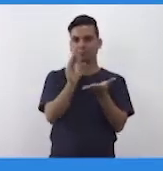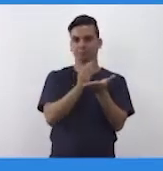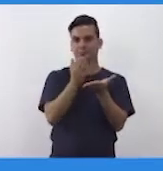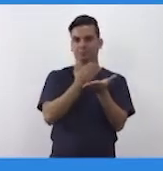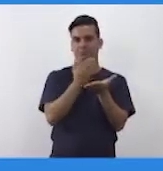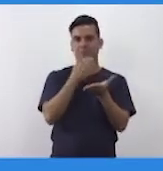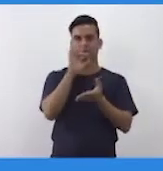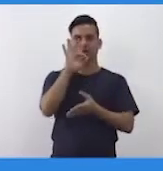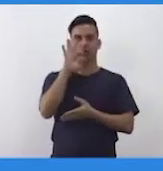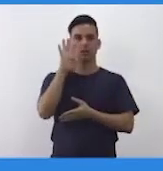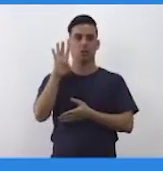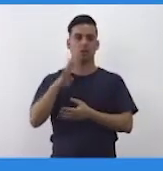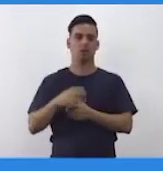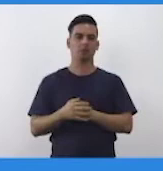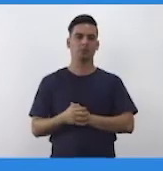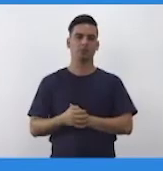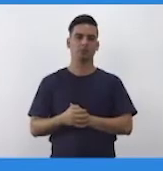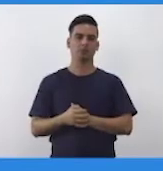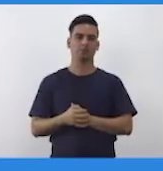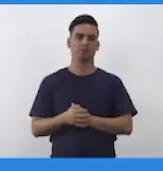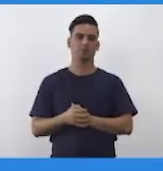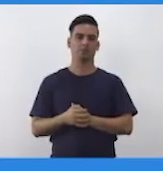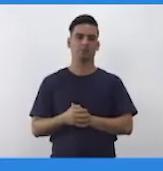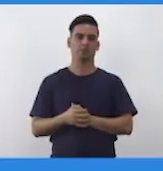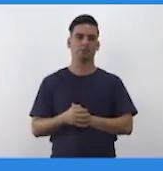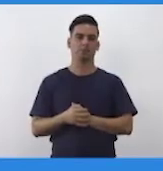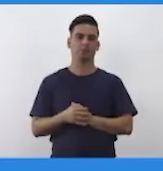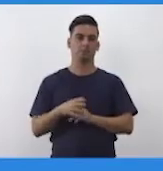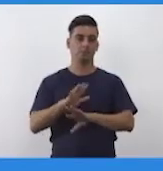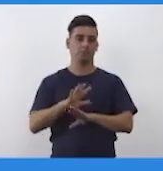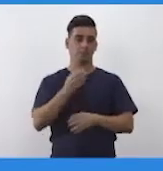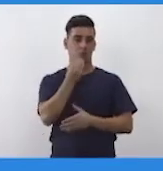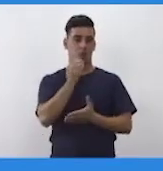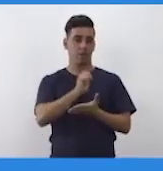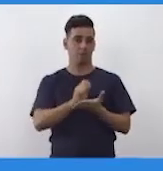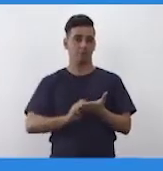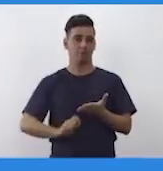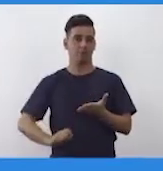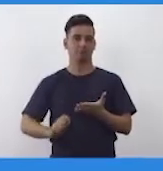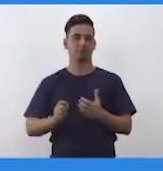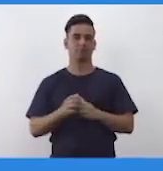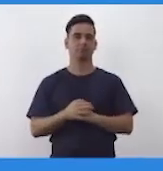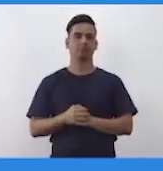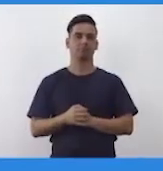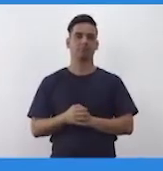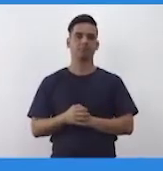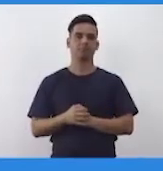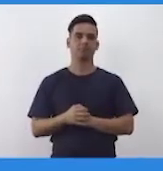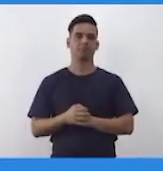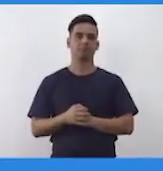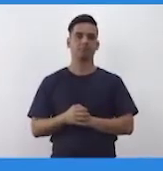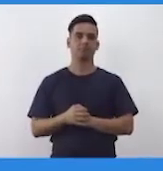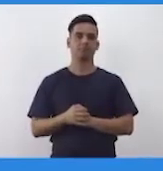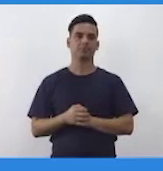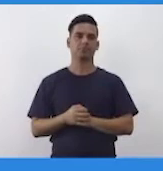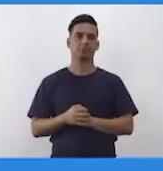84. ¿Lo lograste copiar? ¿Lo lograste puntualizar? Unos